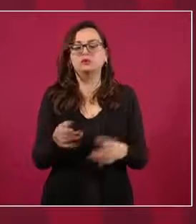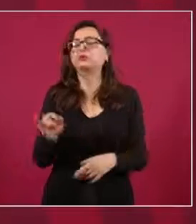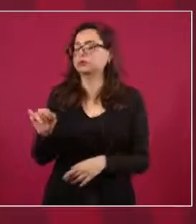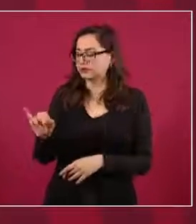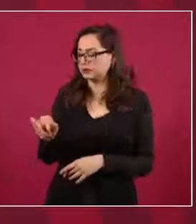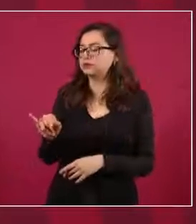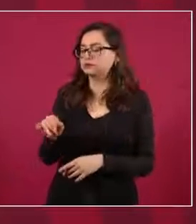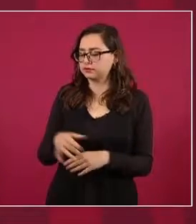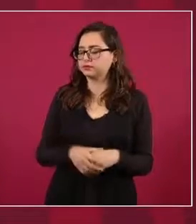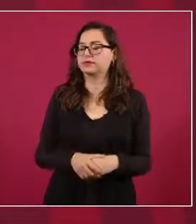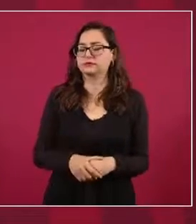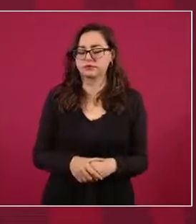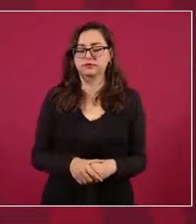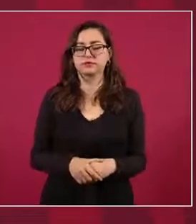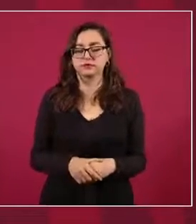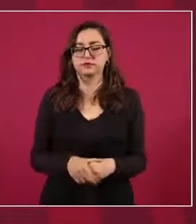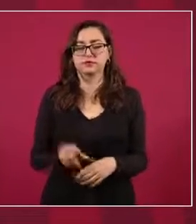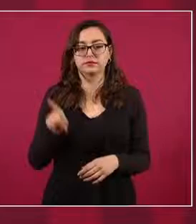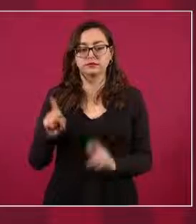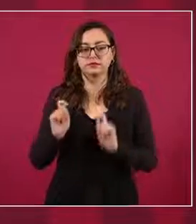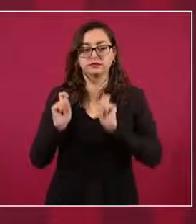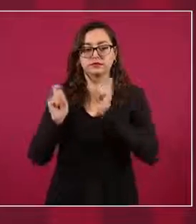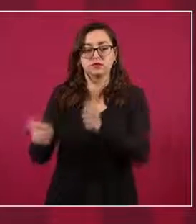representar como